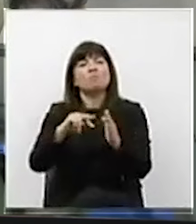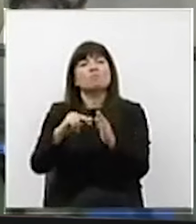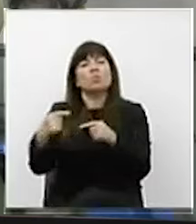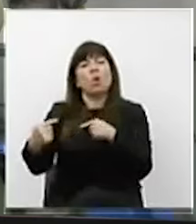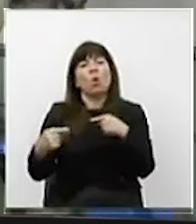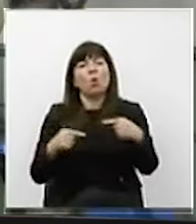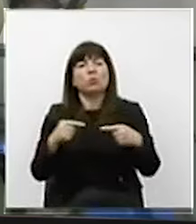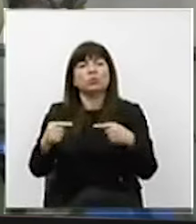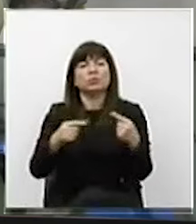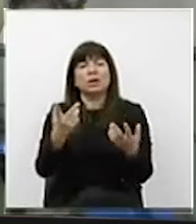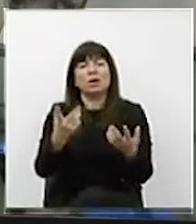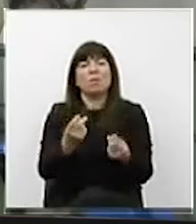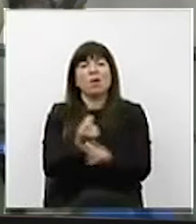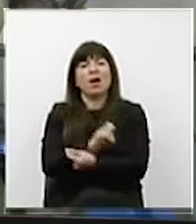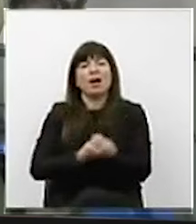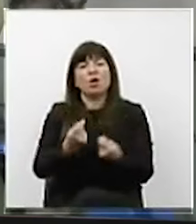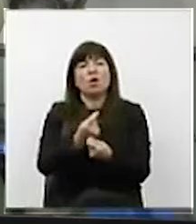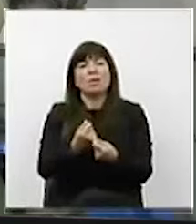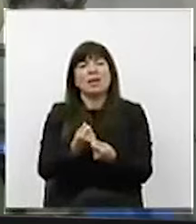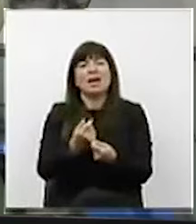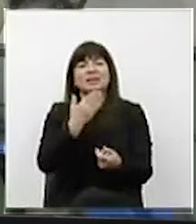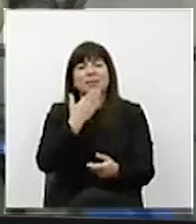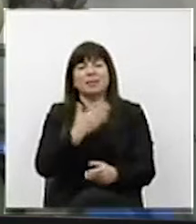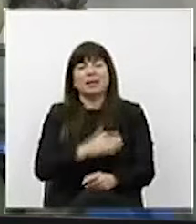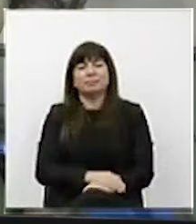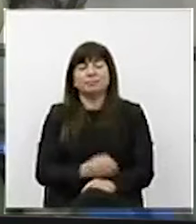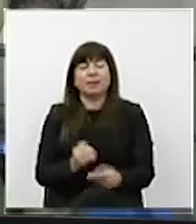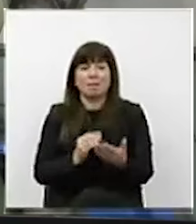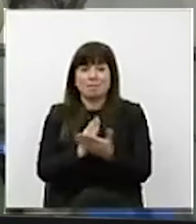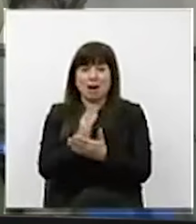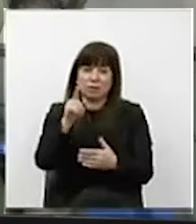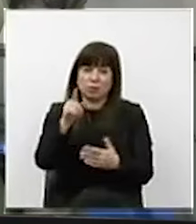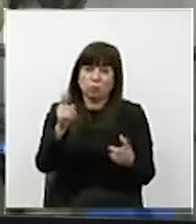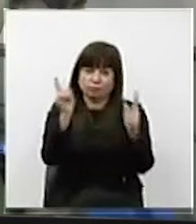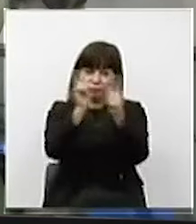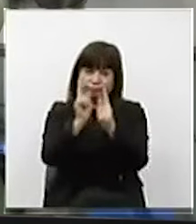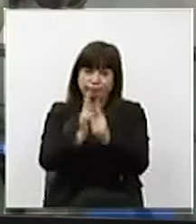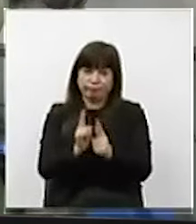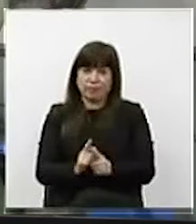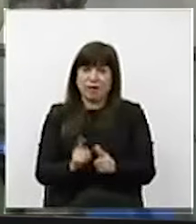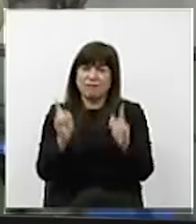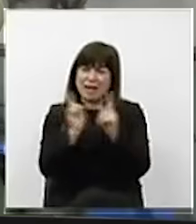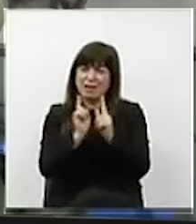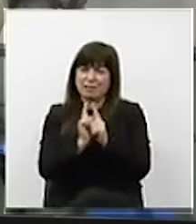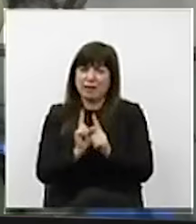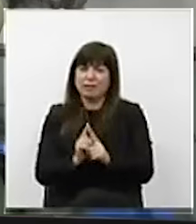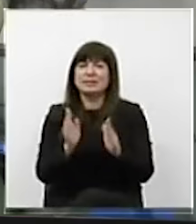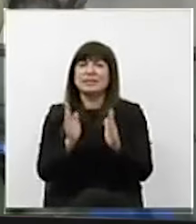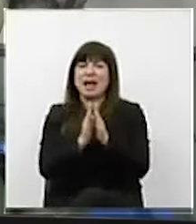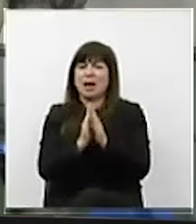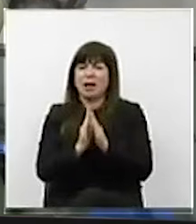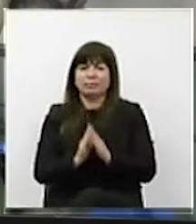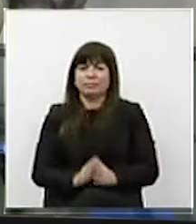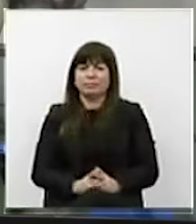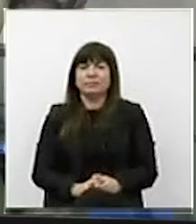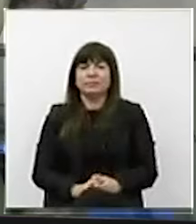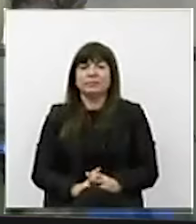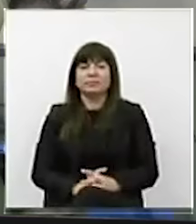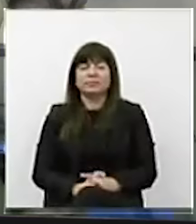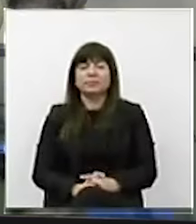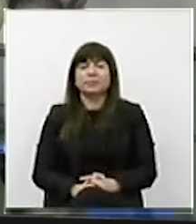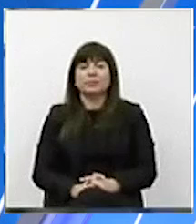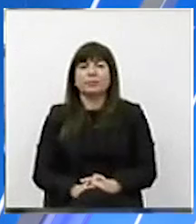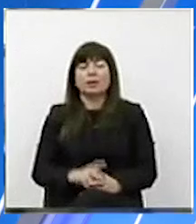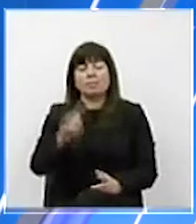pasa por lo institucional, en fin, y por todas las cosas que hemos debatido. Así que, si quieres, Matías, parte tú con un par de comentarios sobre eso y un cierre de tu